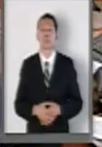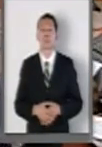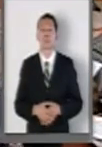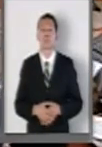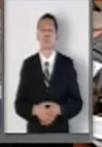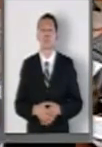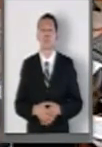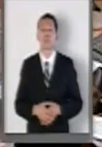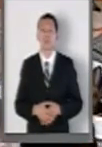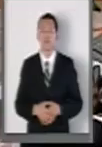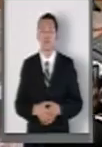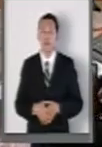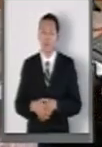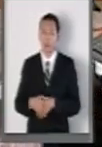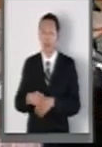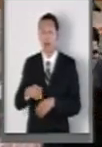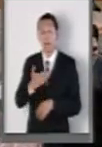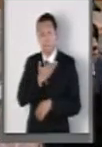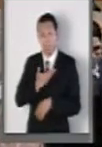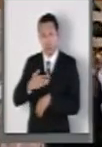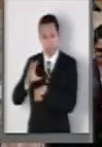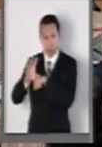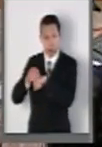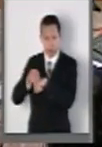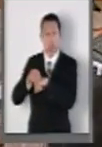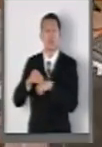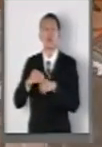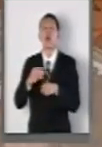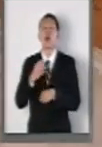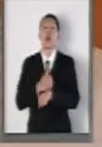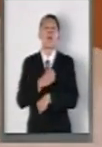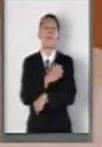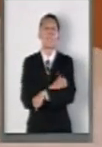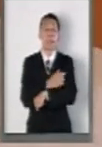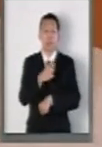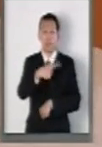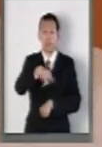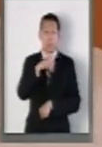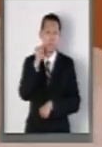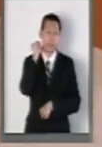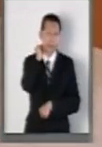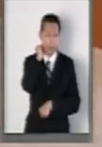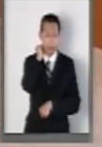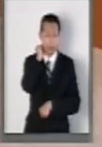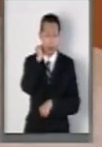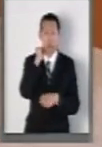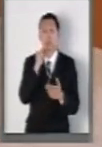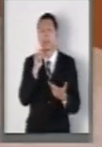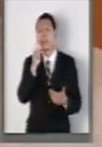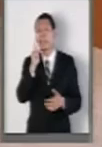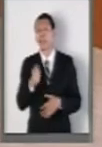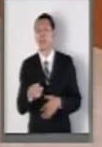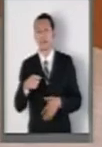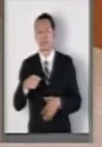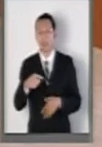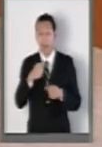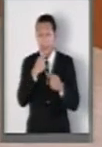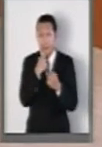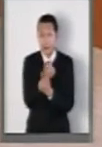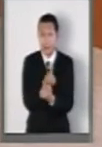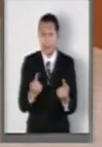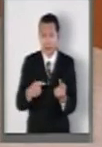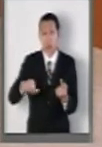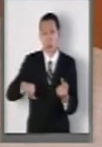Con el permiso de la presidencia, compañeros legisladores, el interés superior del niño es